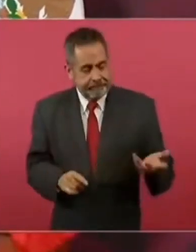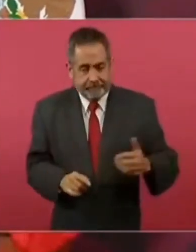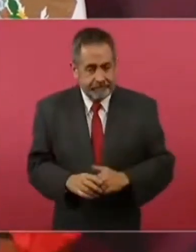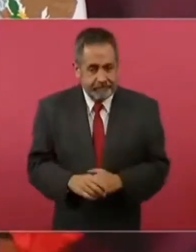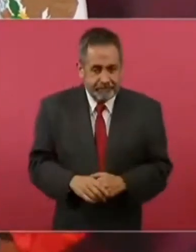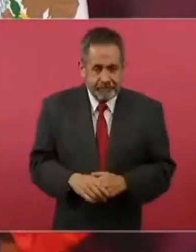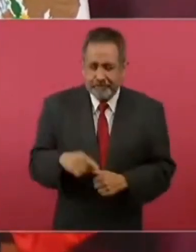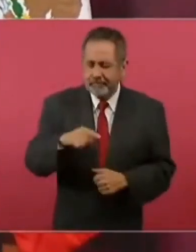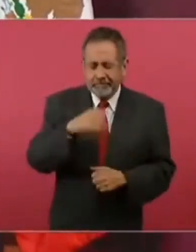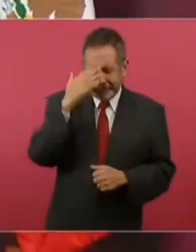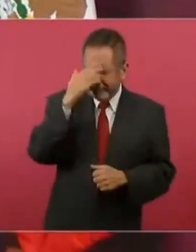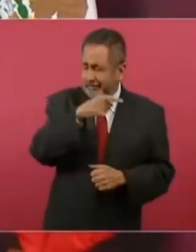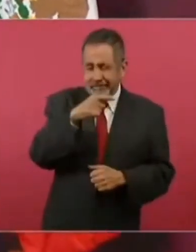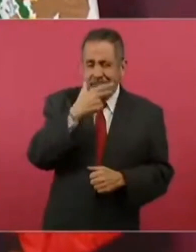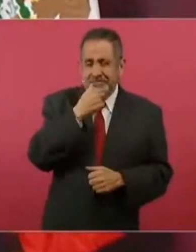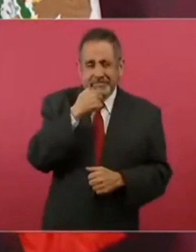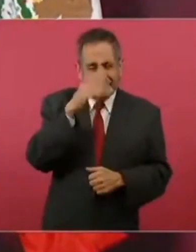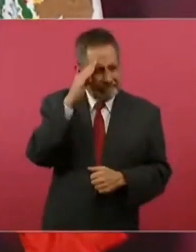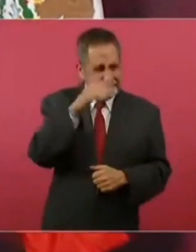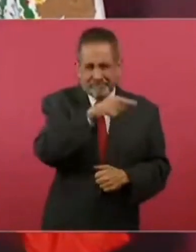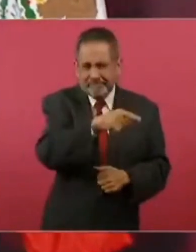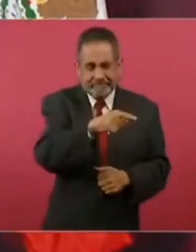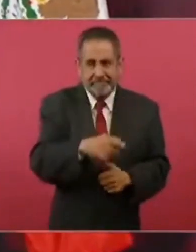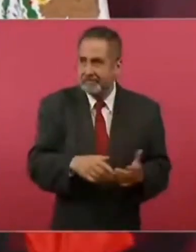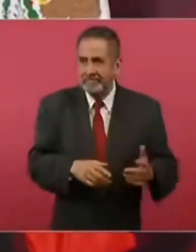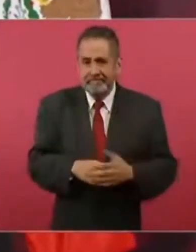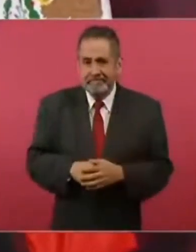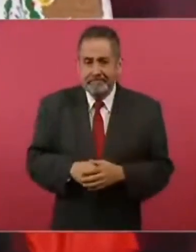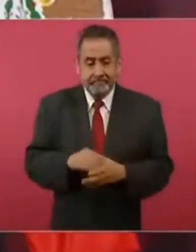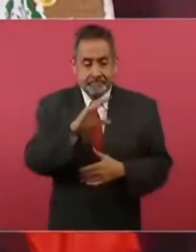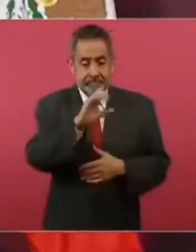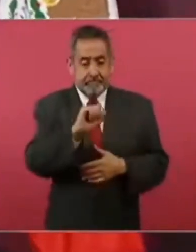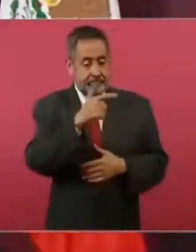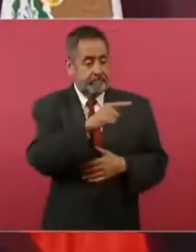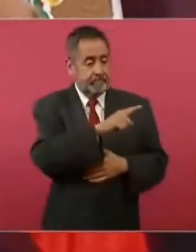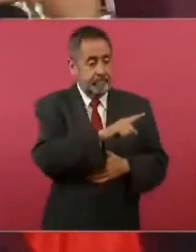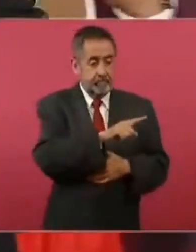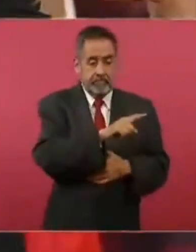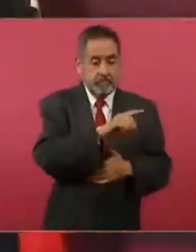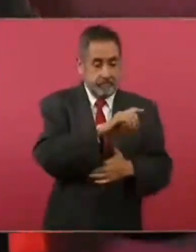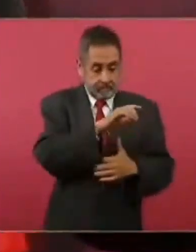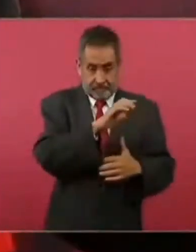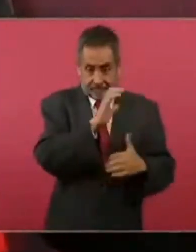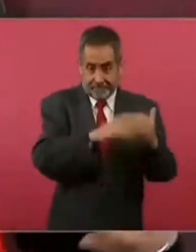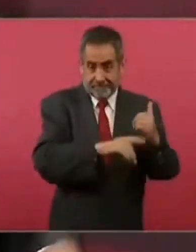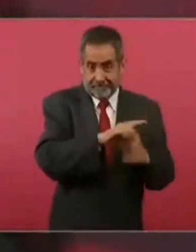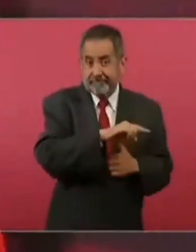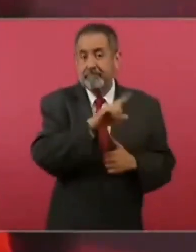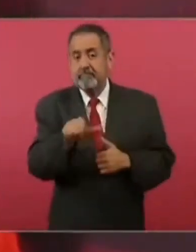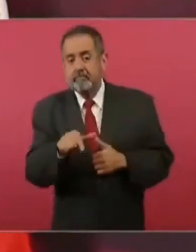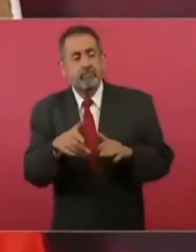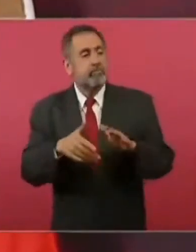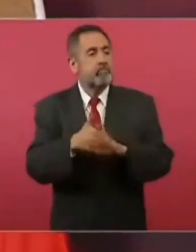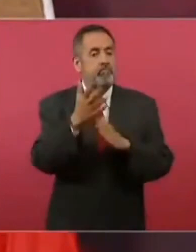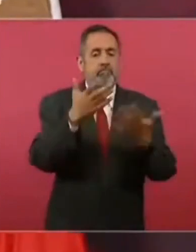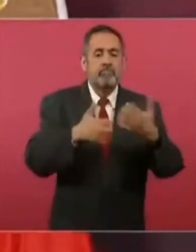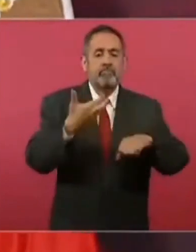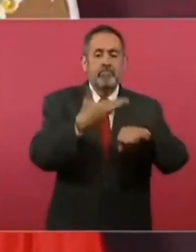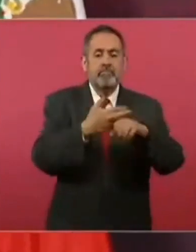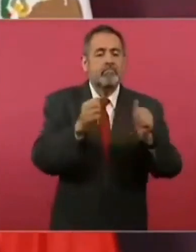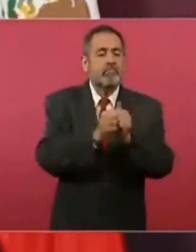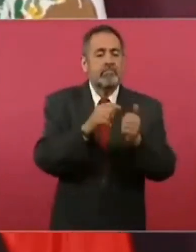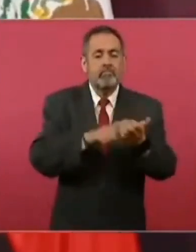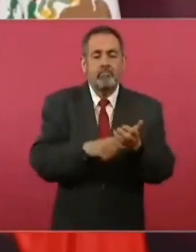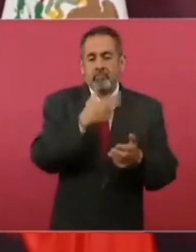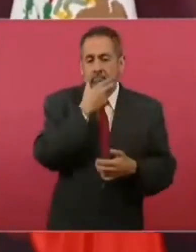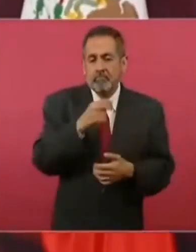que ese señor, después de Salinas, se fue a trabajar a una empresa de Roberto